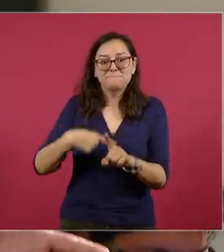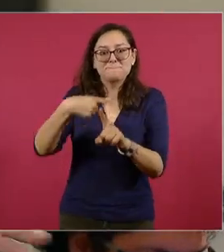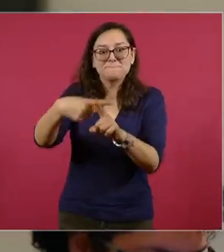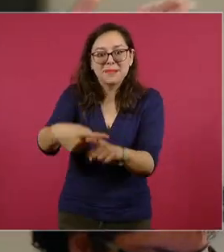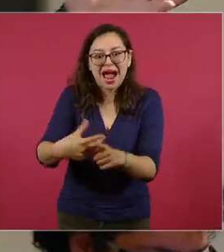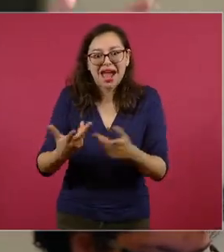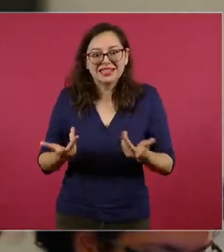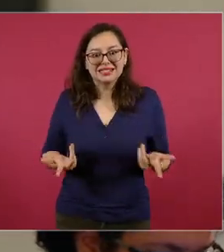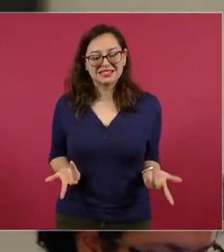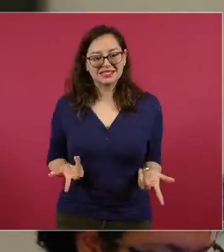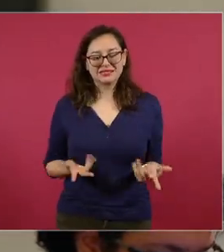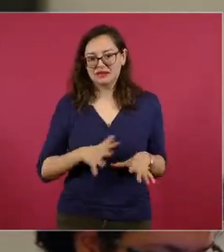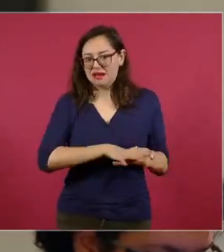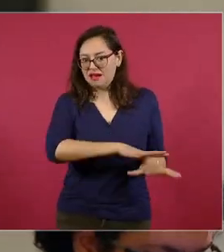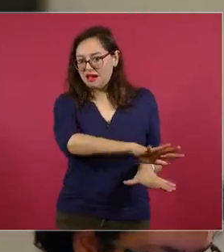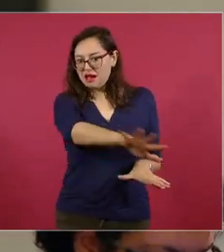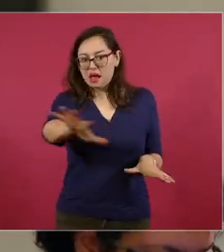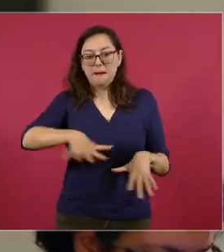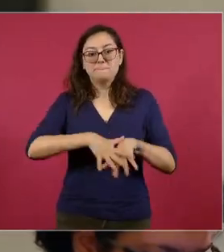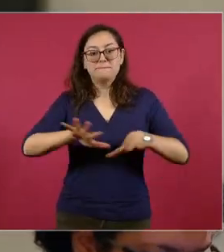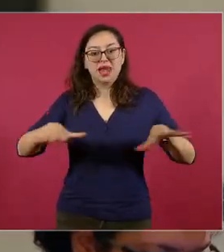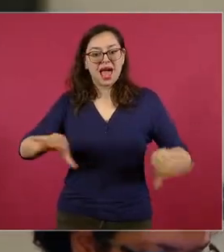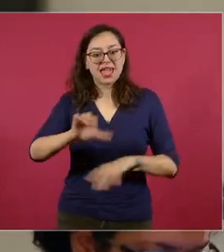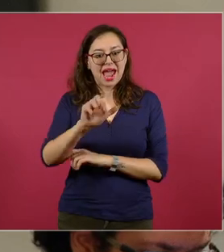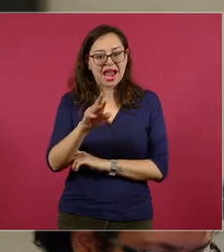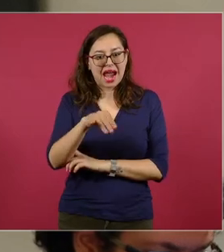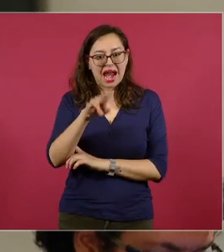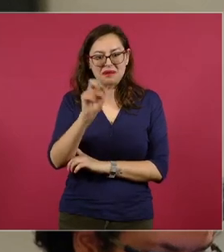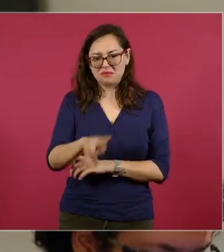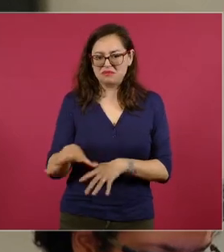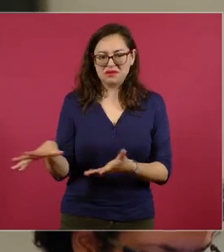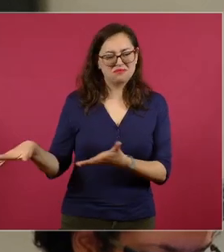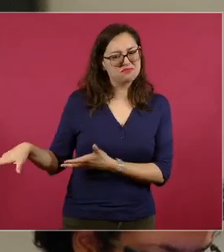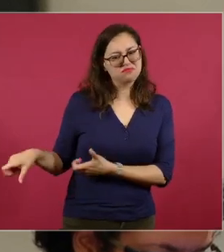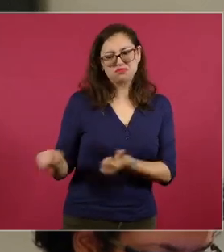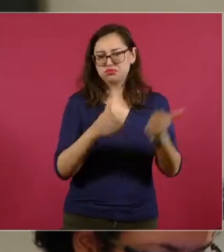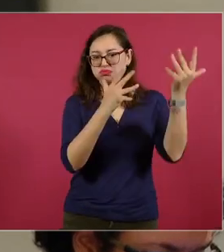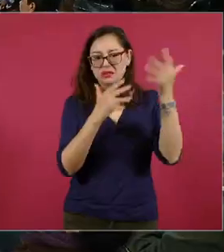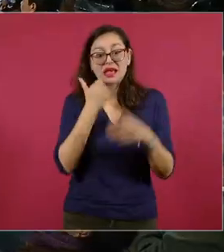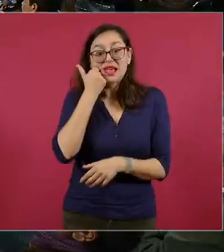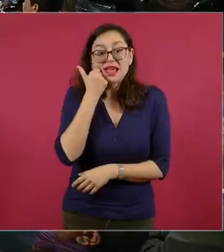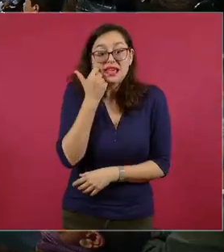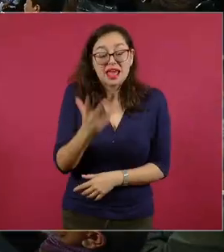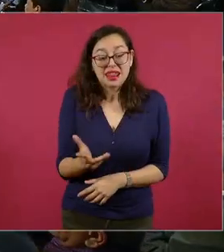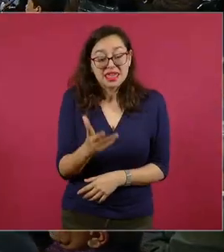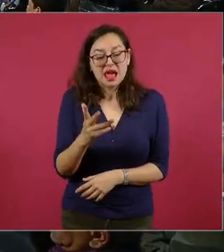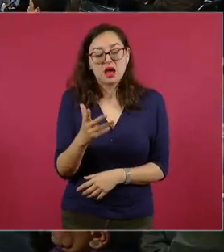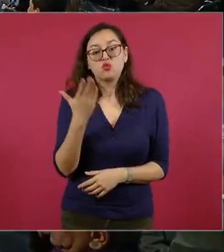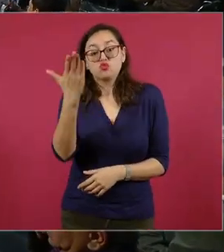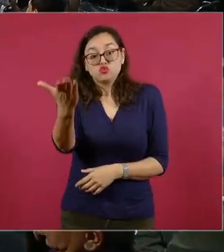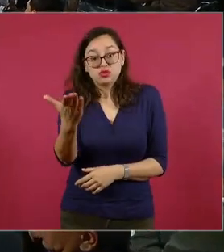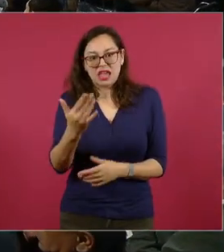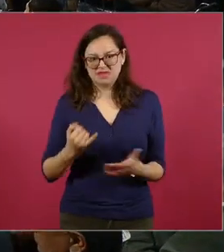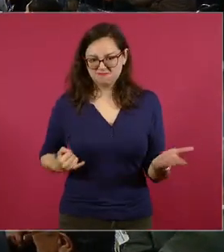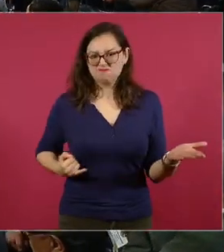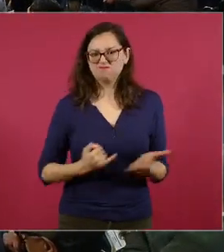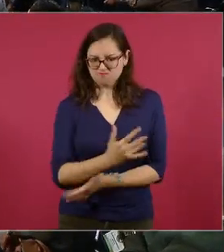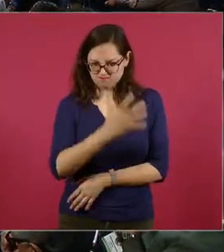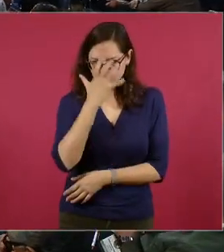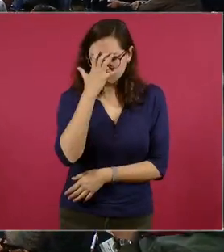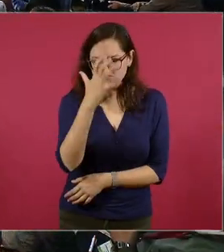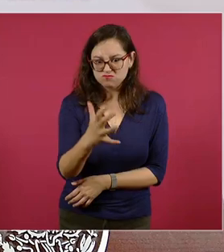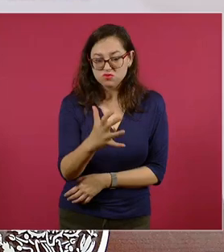del Carmen, lo que mide Playa del Carmen. Entonces, dejar constar, señor presidente, que esto fue pues un